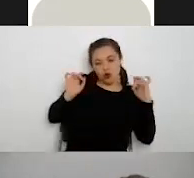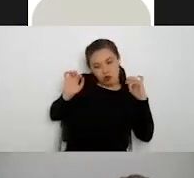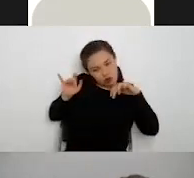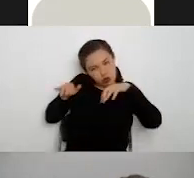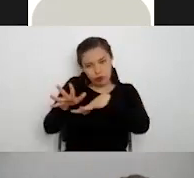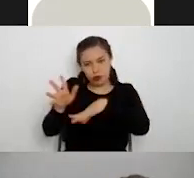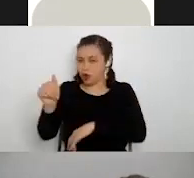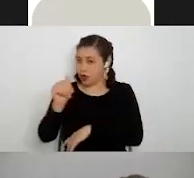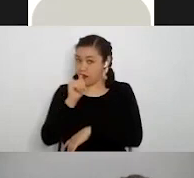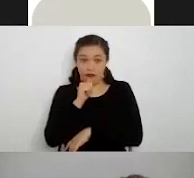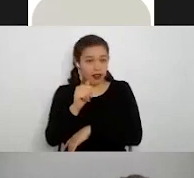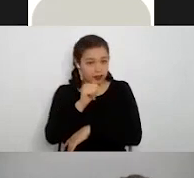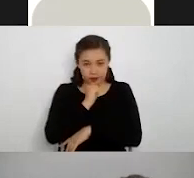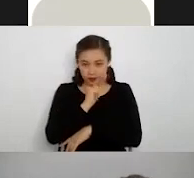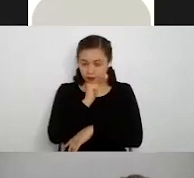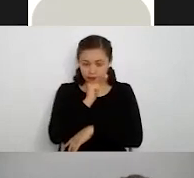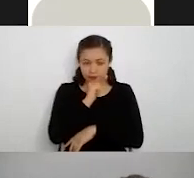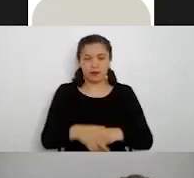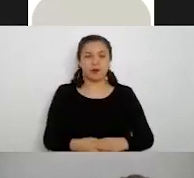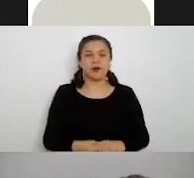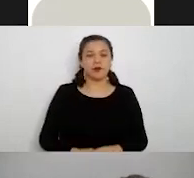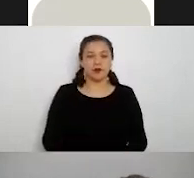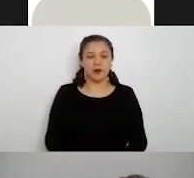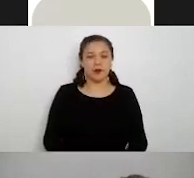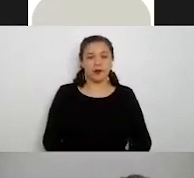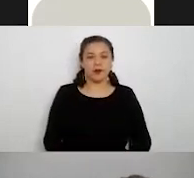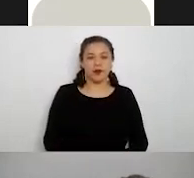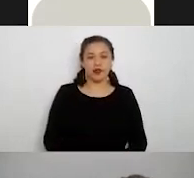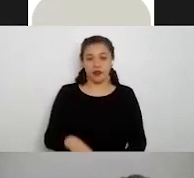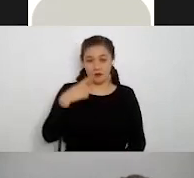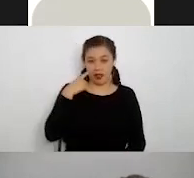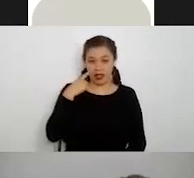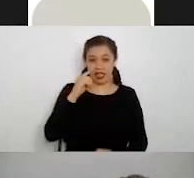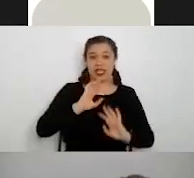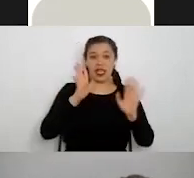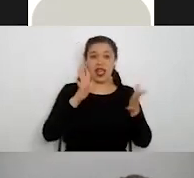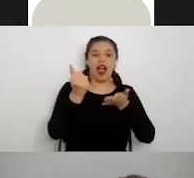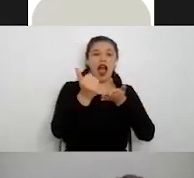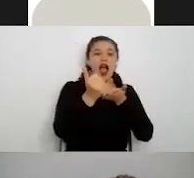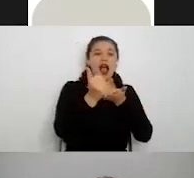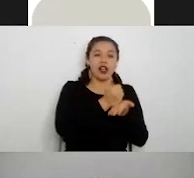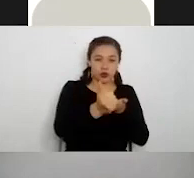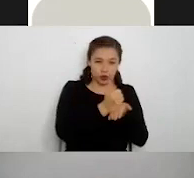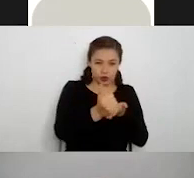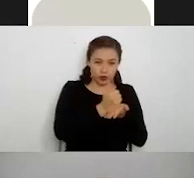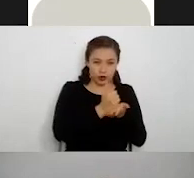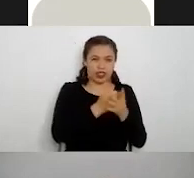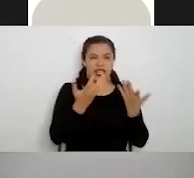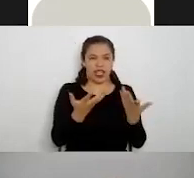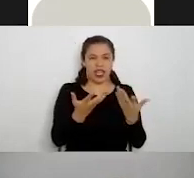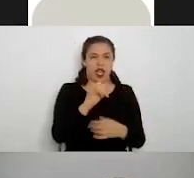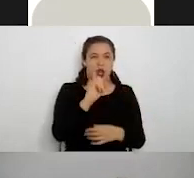de Rusia a Ucrania. Y fíjense cómo ya en el azul, que es un pronóstico de septiembre, de